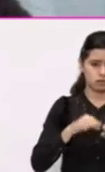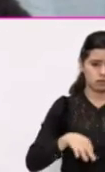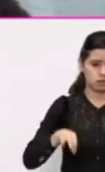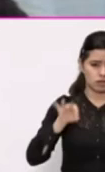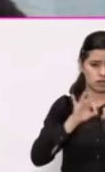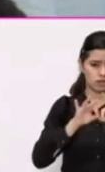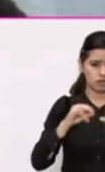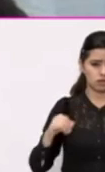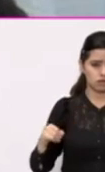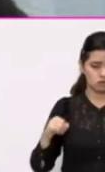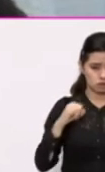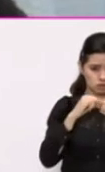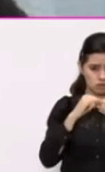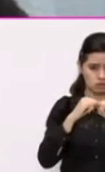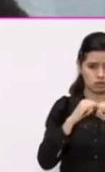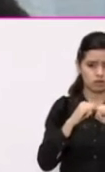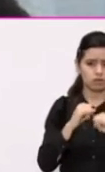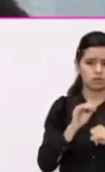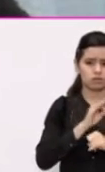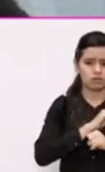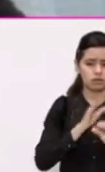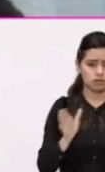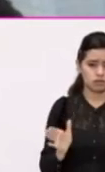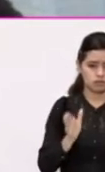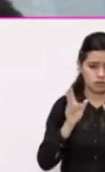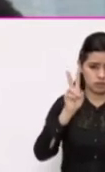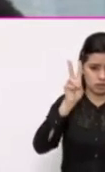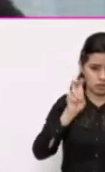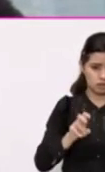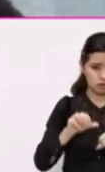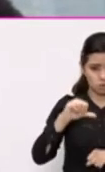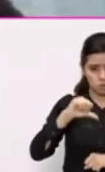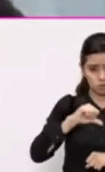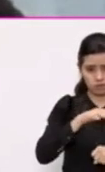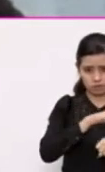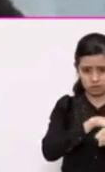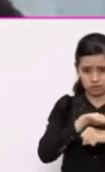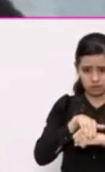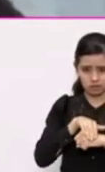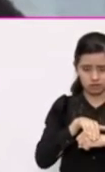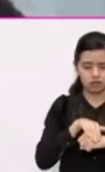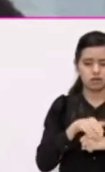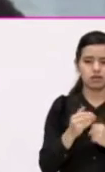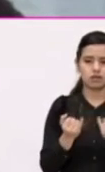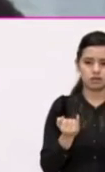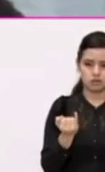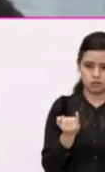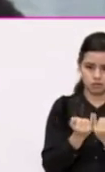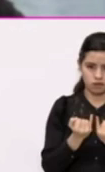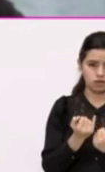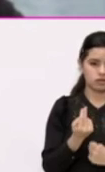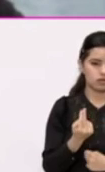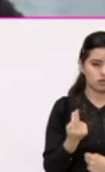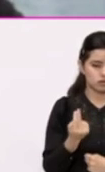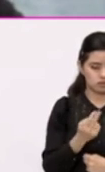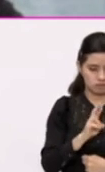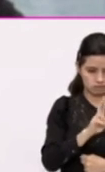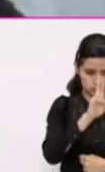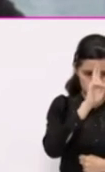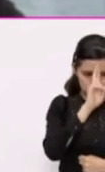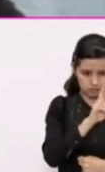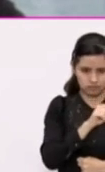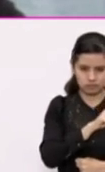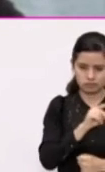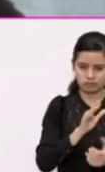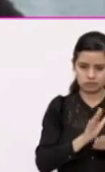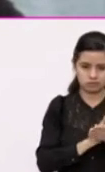que las instituciones promuevan temas como los que hoy nos convocan, también vale la pena honrar y hacer un reconocimiento a quienes